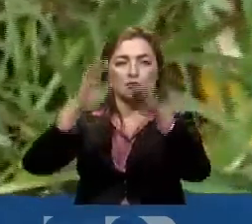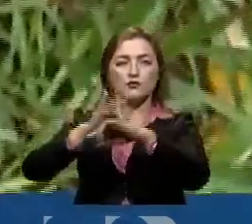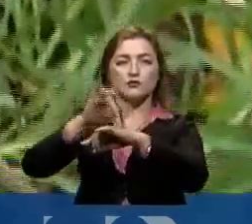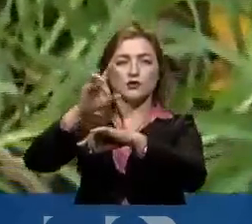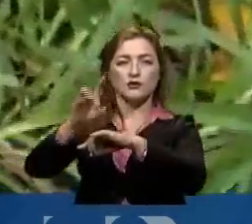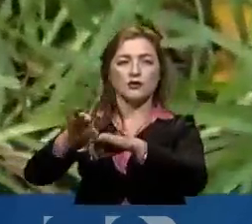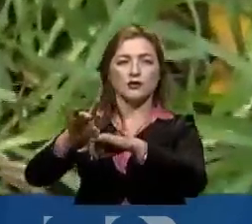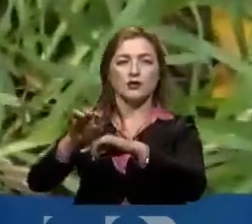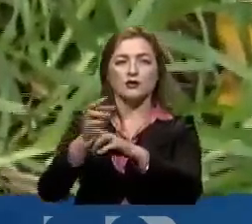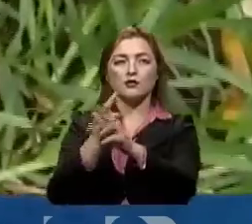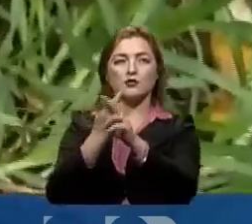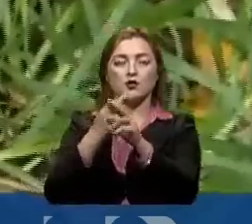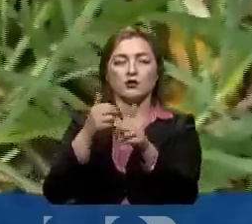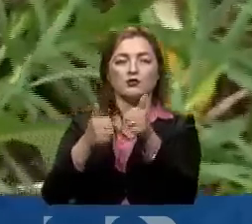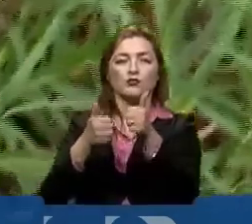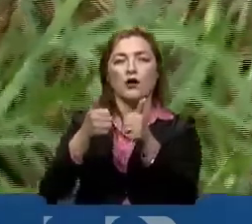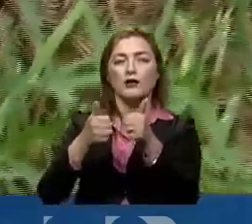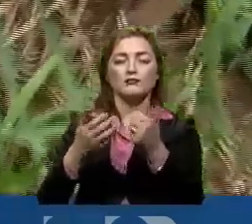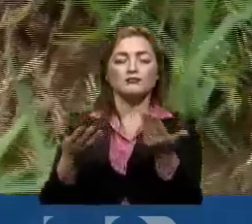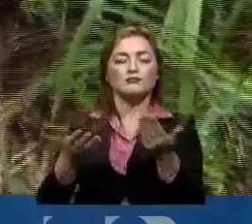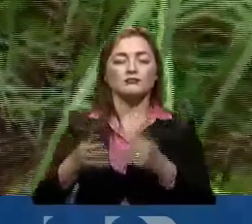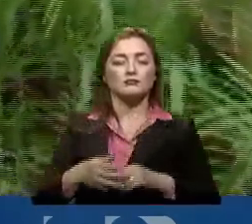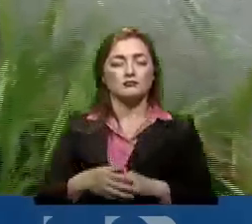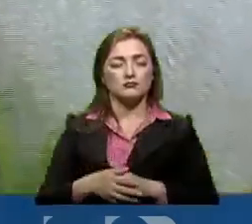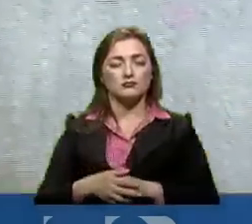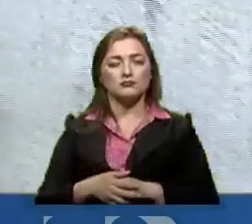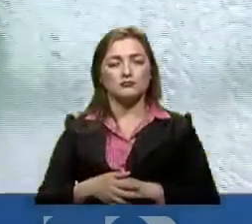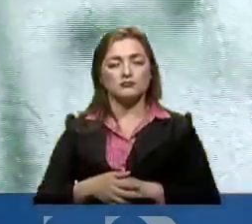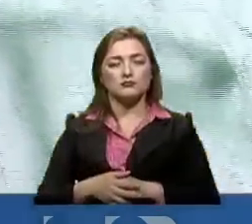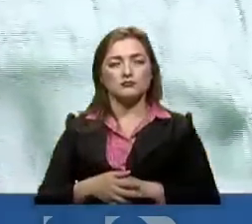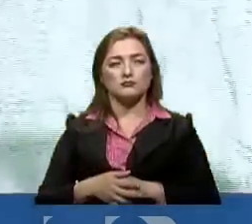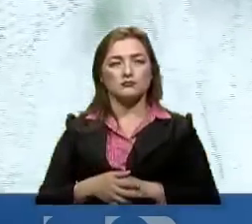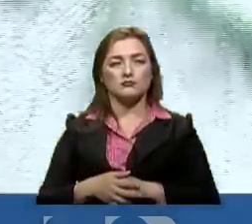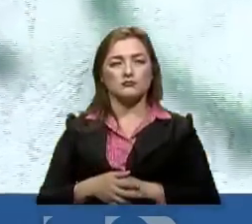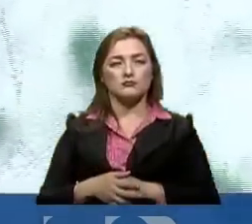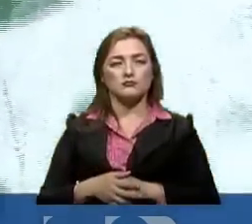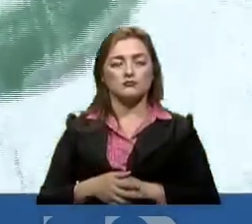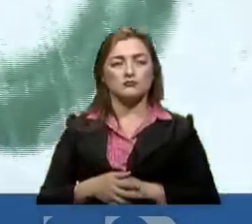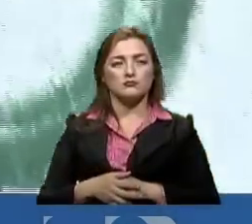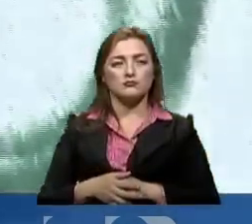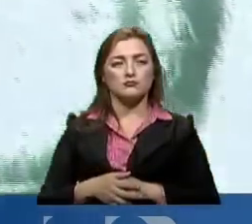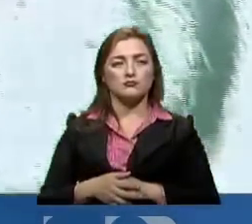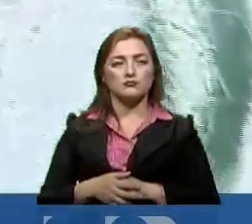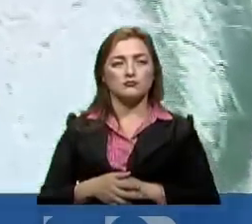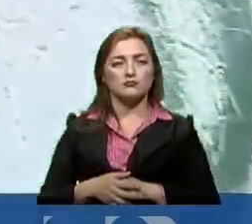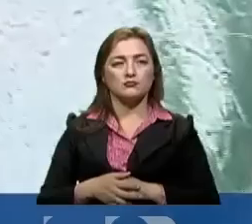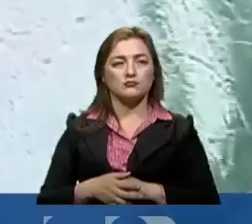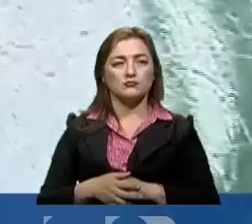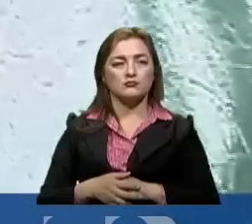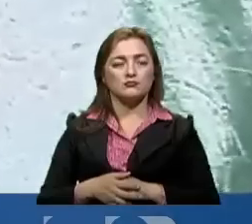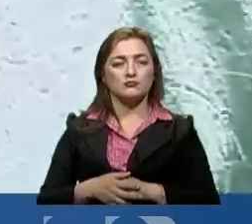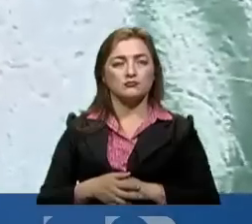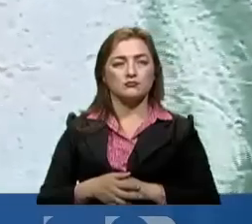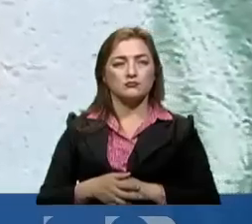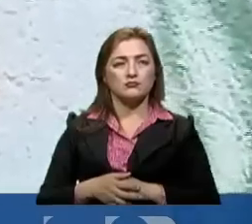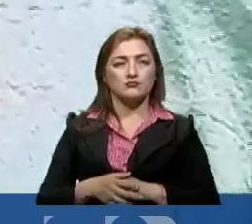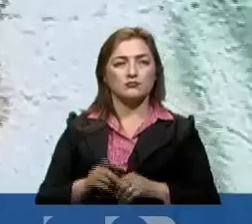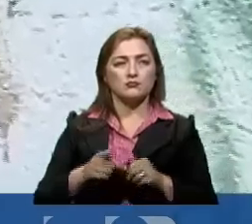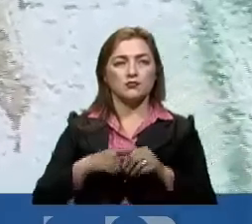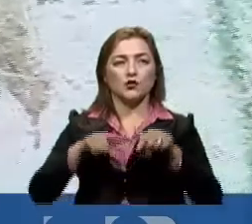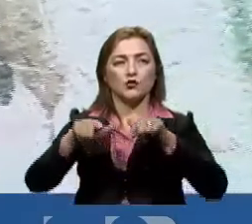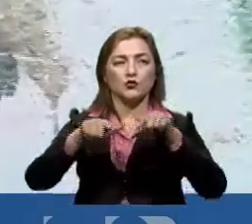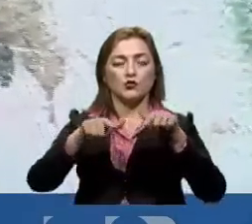son los resultados justamente de estos operativos? Bueno, la principal intención es ir recuperando